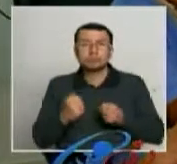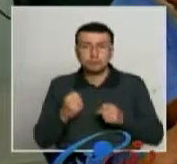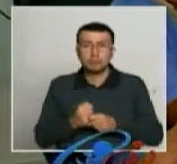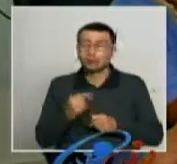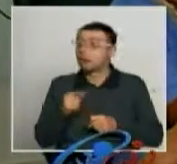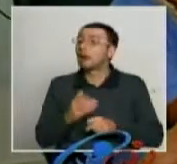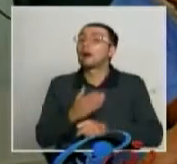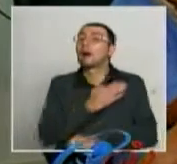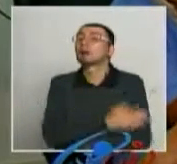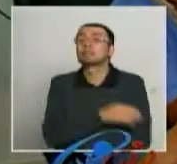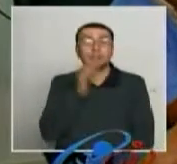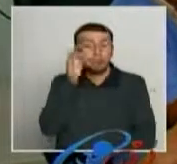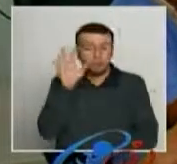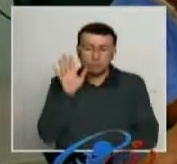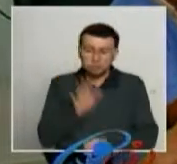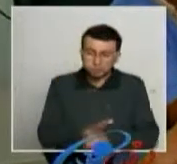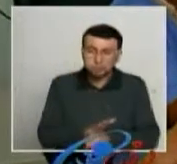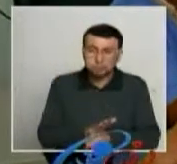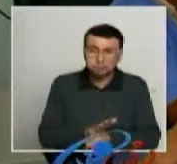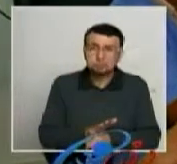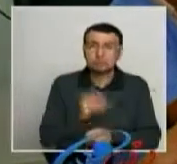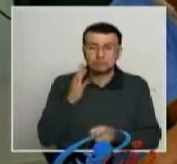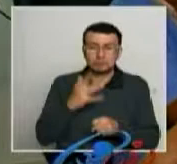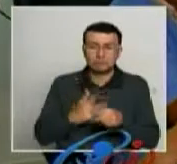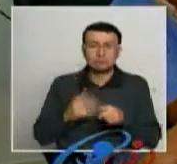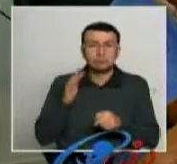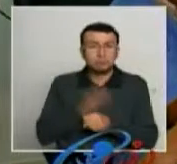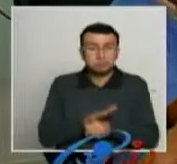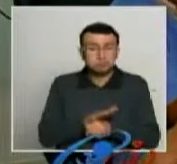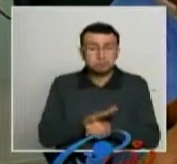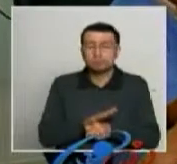trombosis previas que ya tenía el paciente en otras épocas de su vida.